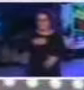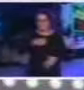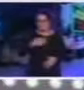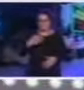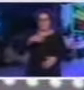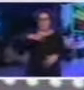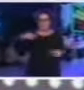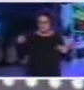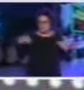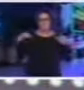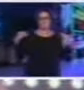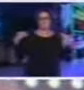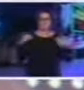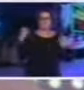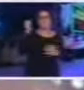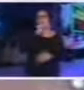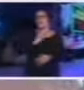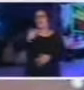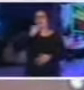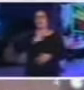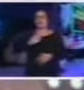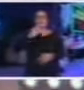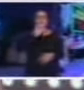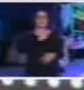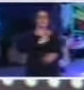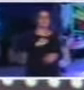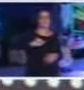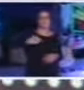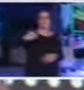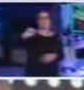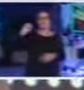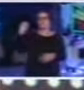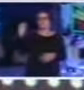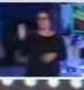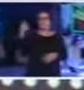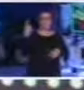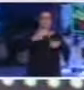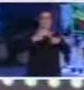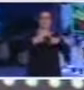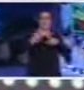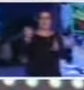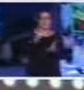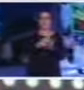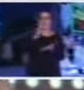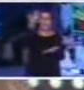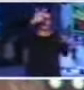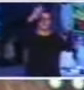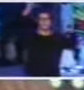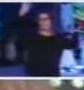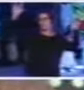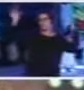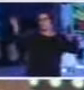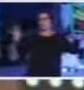Vívelo, cántalo, Santa Cruz brilla otra vez.